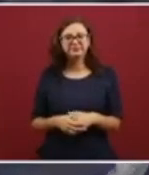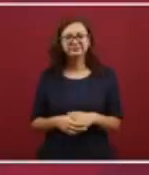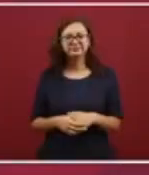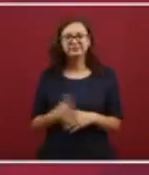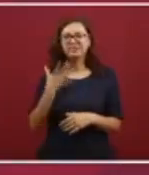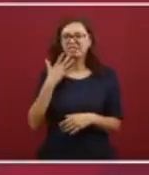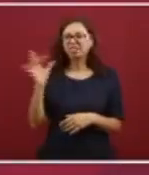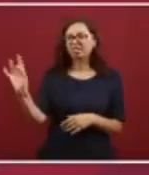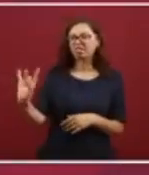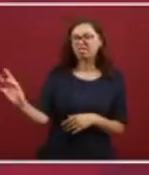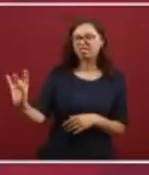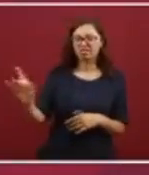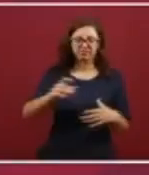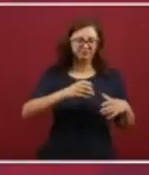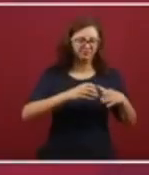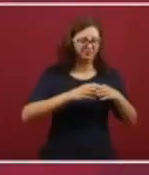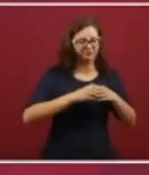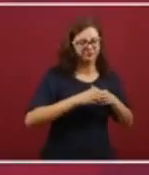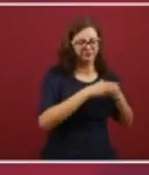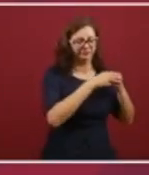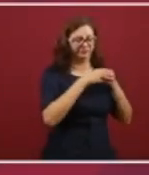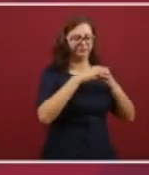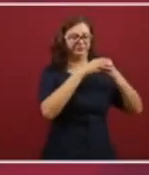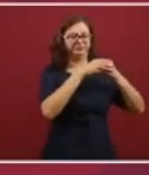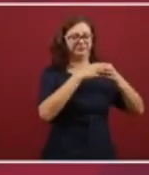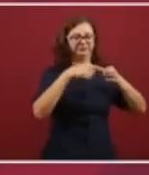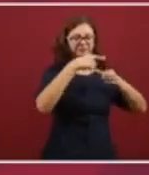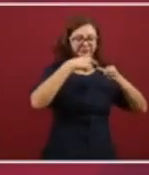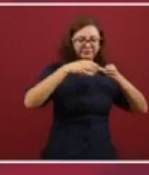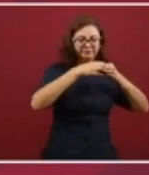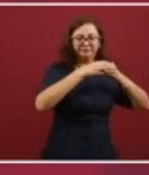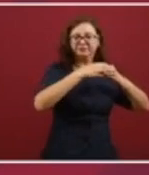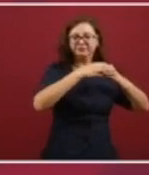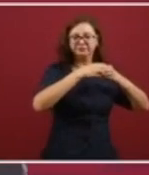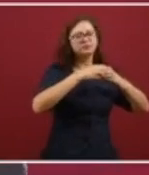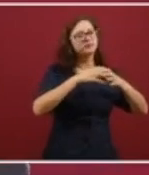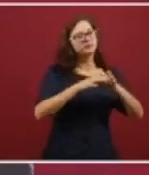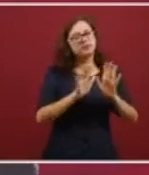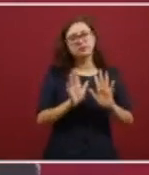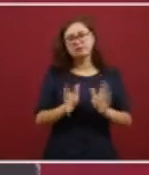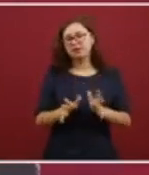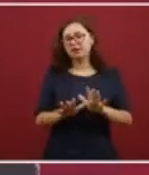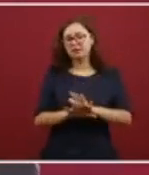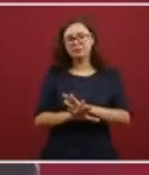las tomaba una élite. Ya eso ya cambió,